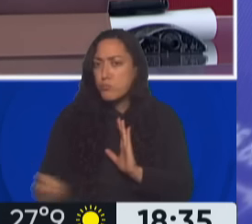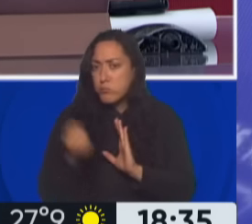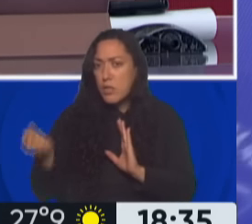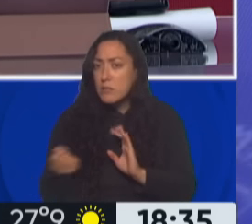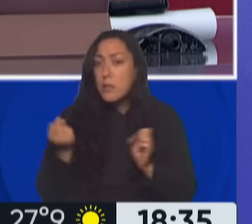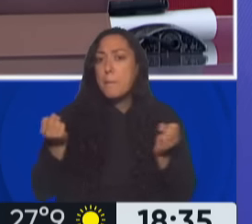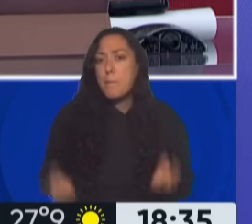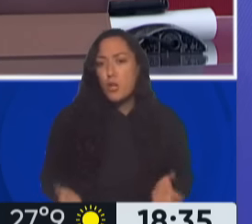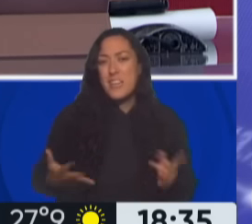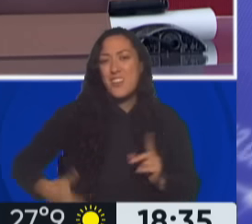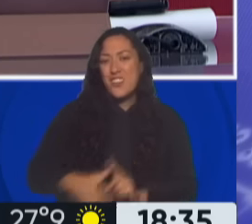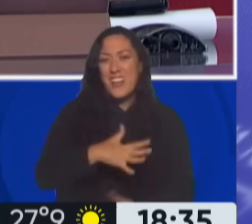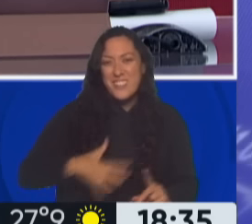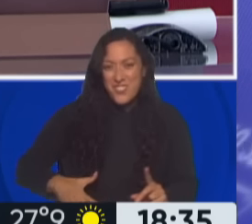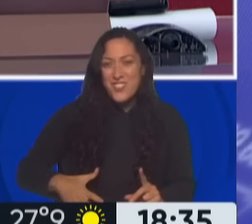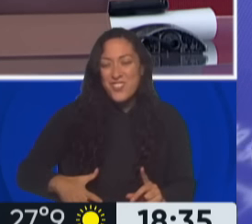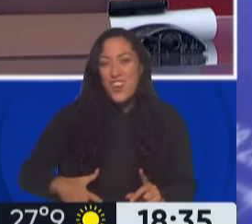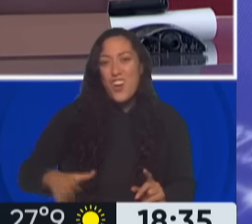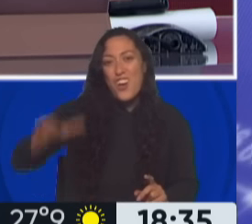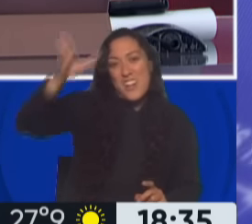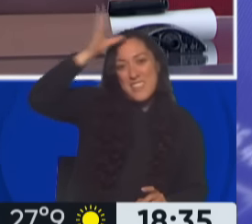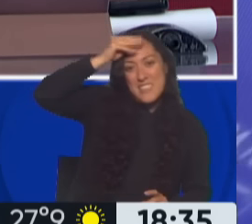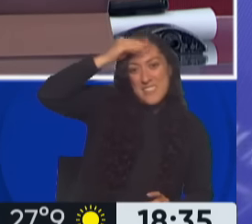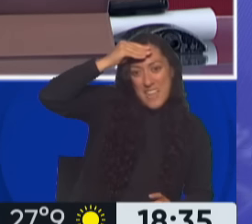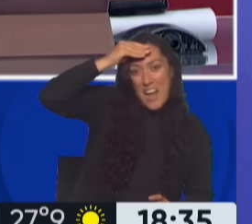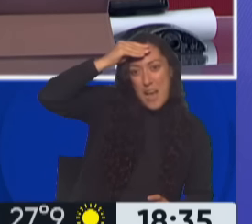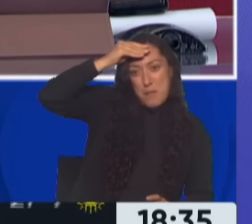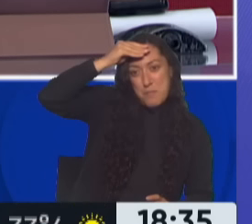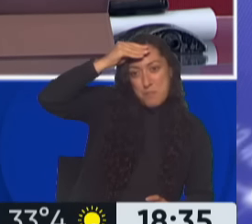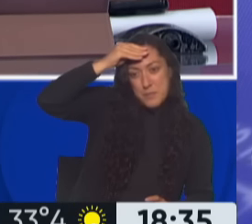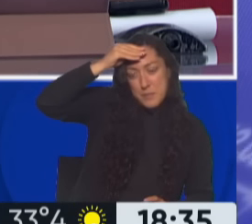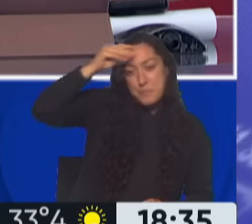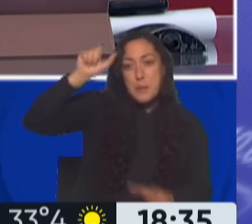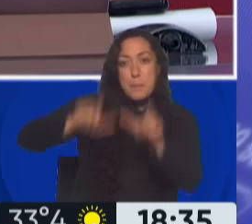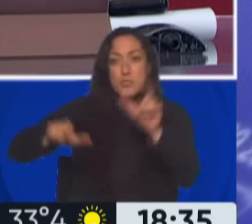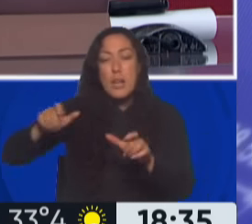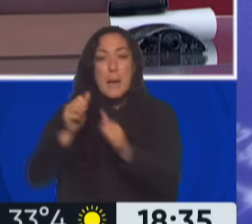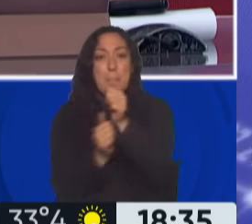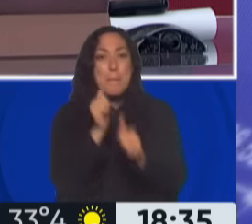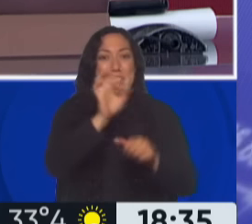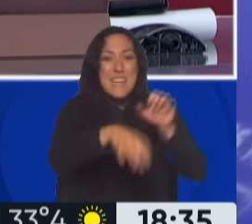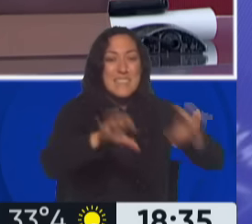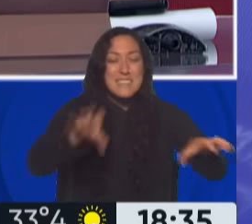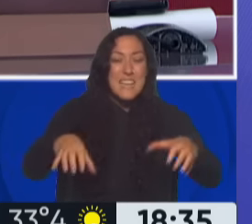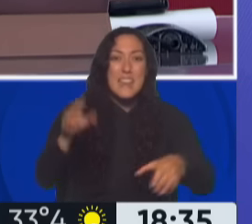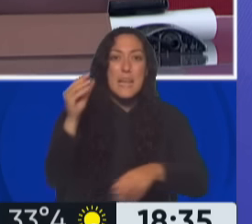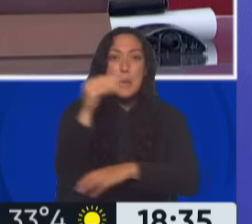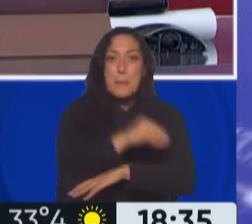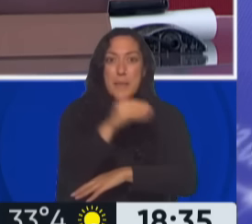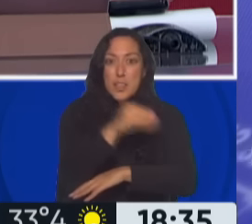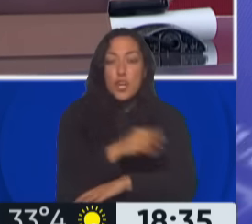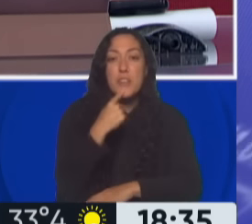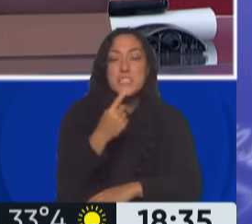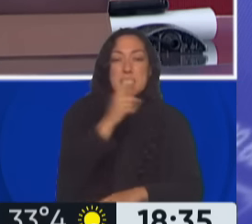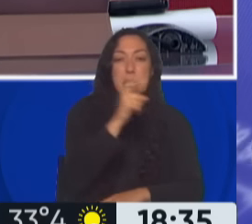esto se da también en el contexto en el cual Trump se ha reunido con los petroleros, ¿no? A quienes les dice que se necesita una inversión de